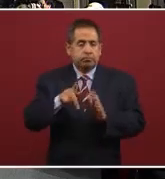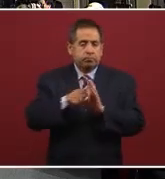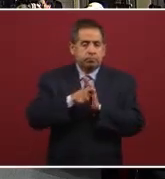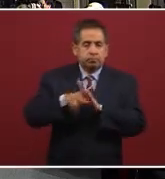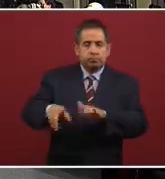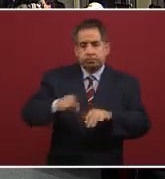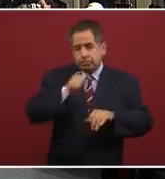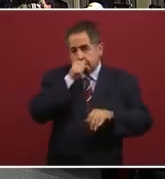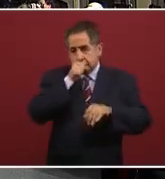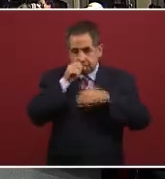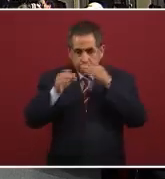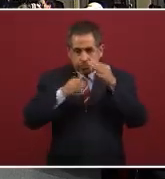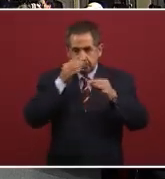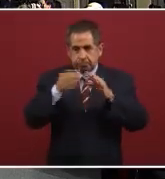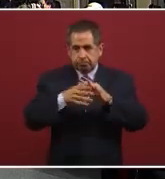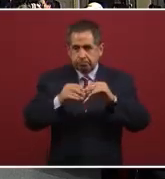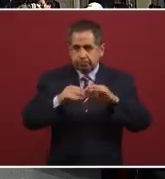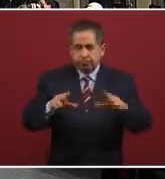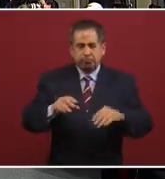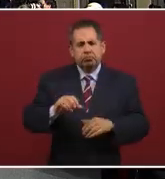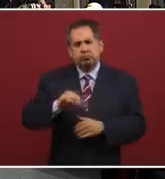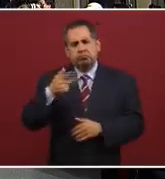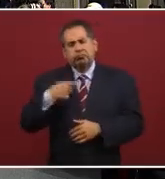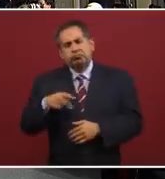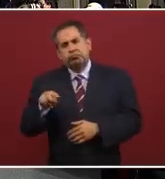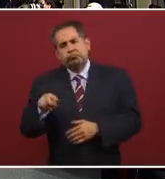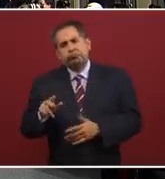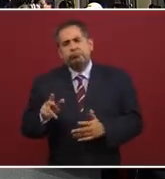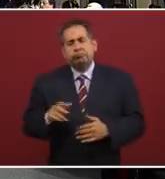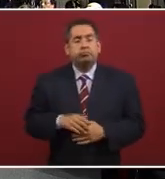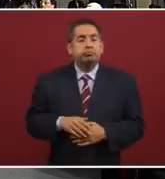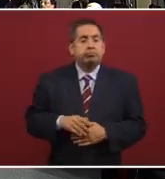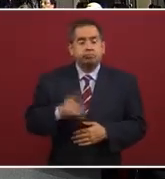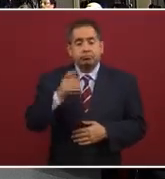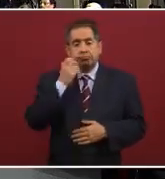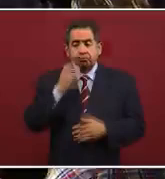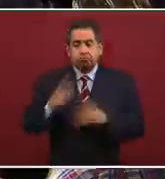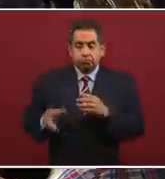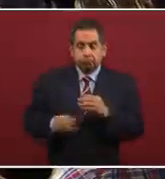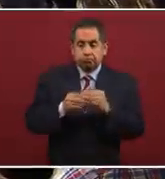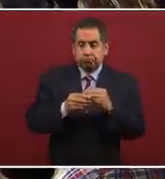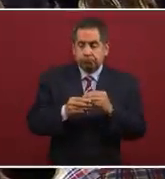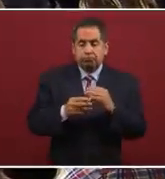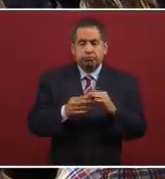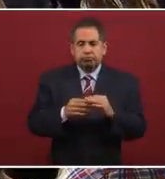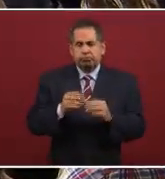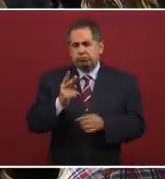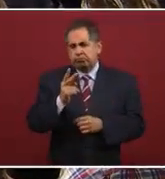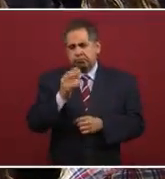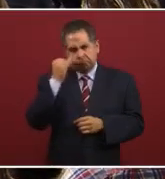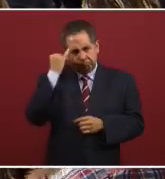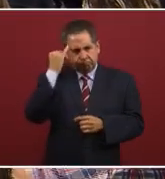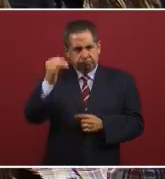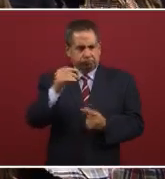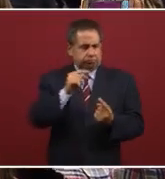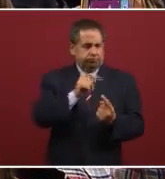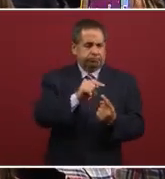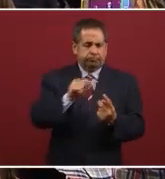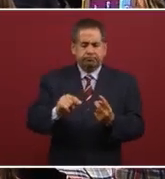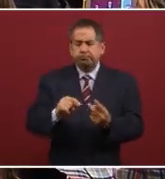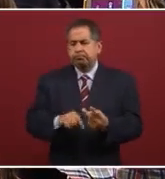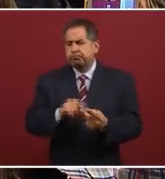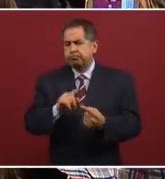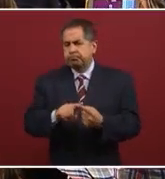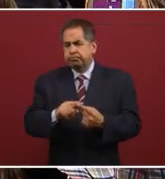prensa y otros que estén presentes. Yo lo que quiero agregar es nada más un par de palabras sobre la